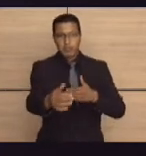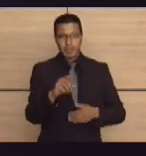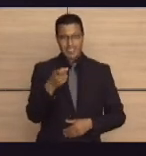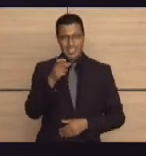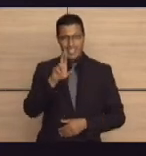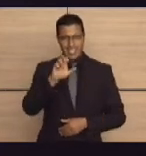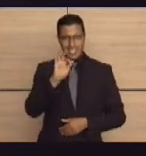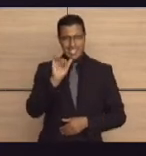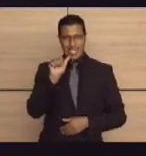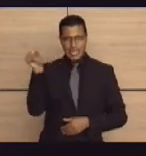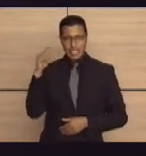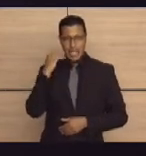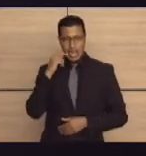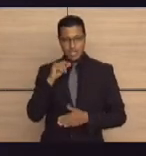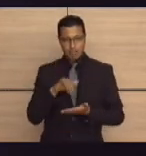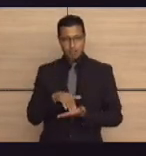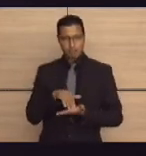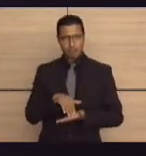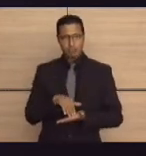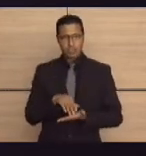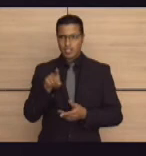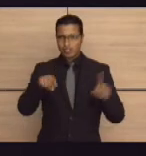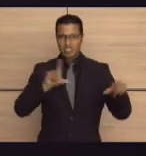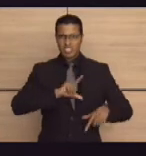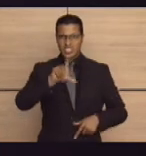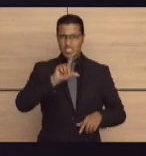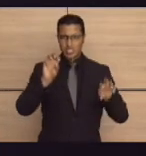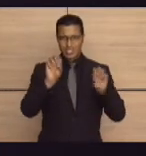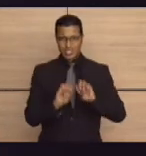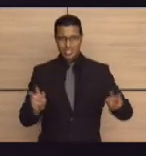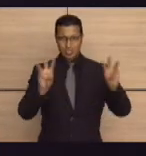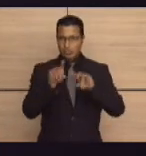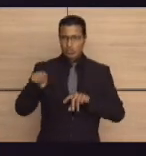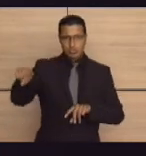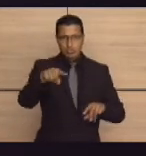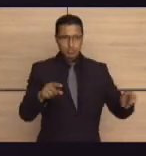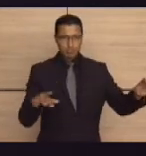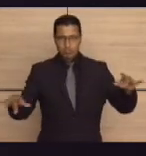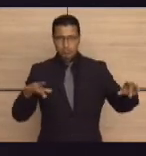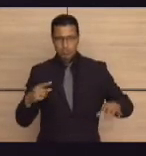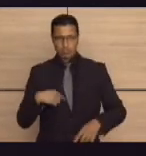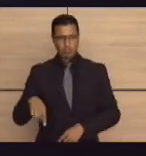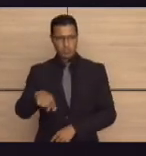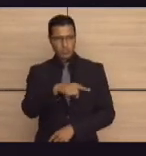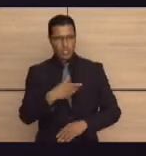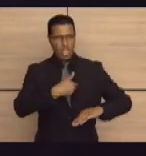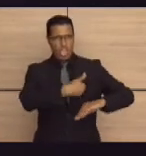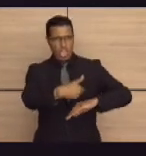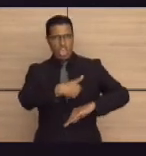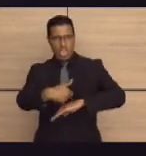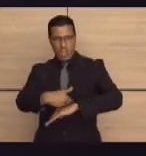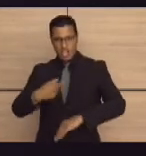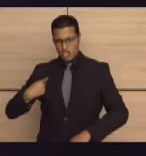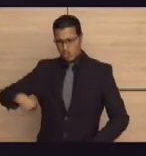misma joven, le reclamaba en su discurso a los líderes del mundo en las Naciones Unidas. ¿Cómo se atreven a pedirnos a nosotros, los